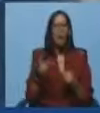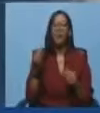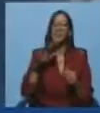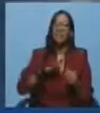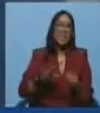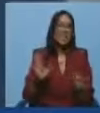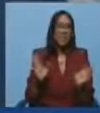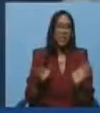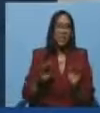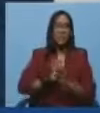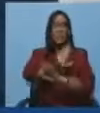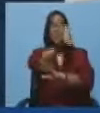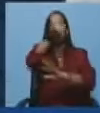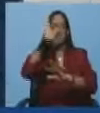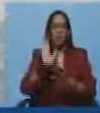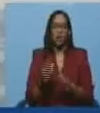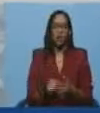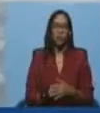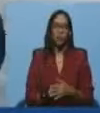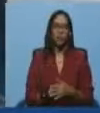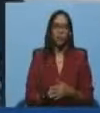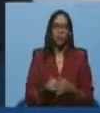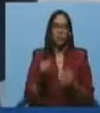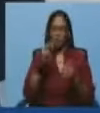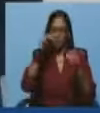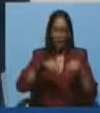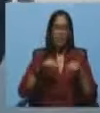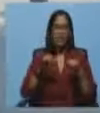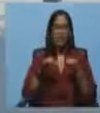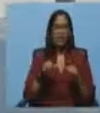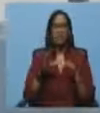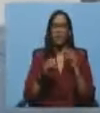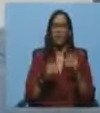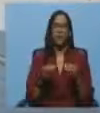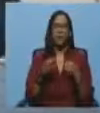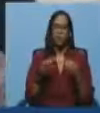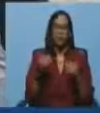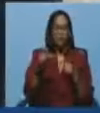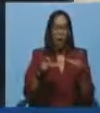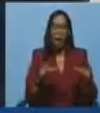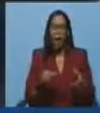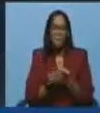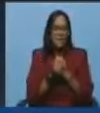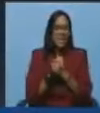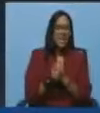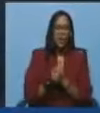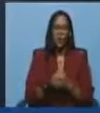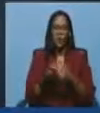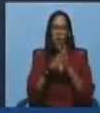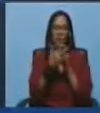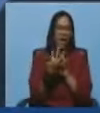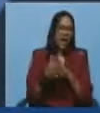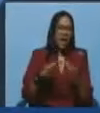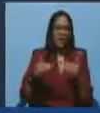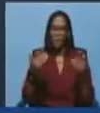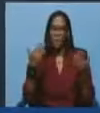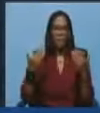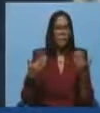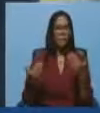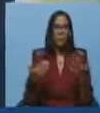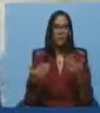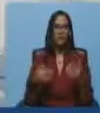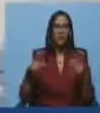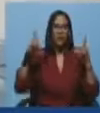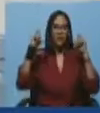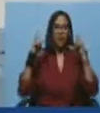en el Olimpo. Que usted tenga el Olimpo y vas otra vez y sigue hablando con su gente, con sus panas, con la gente del barrio, con la gente de la comunidad, te tiras